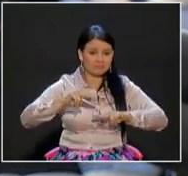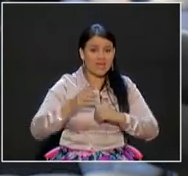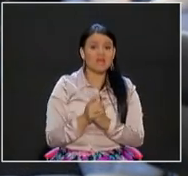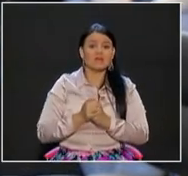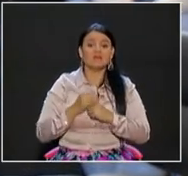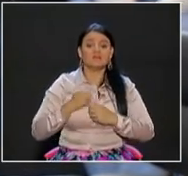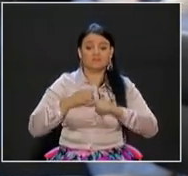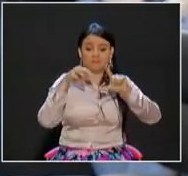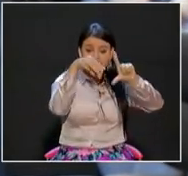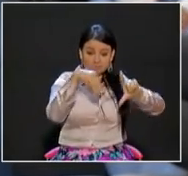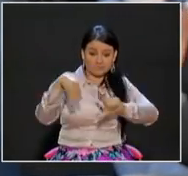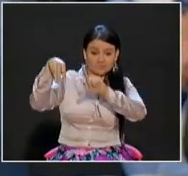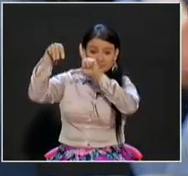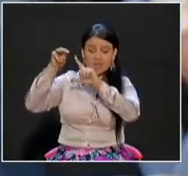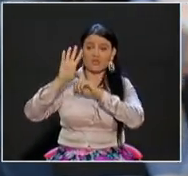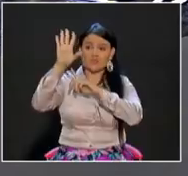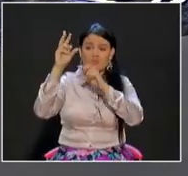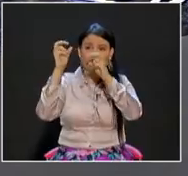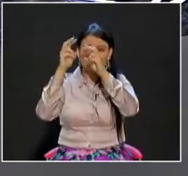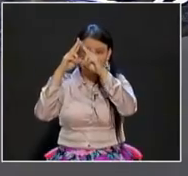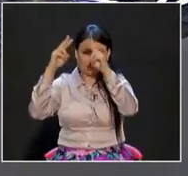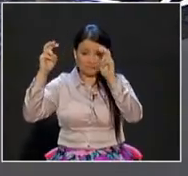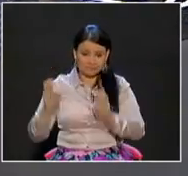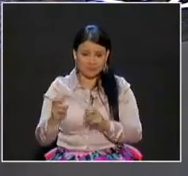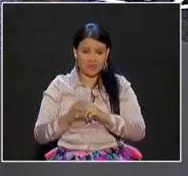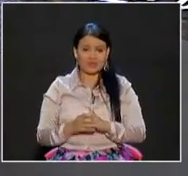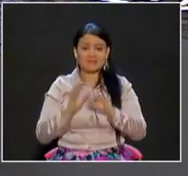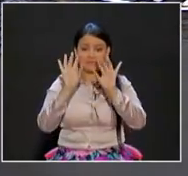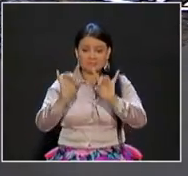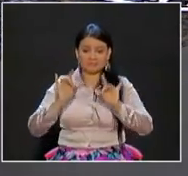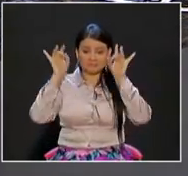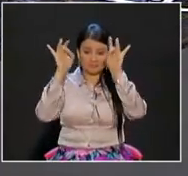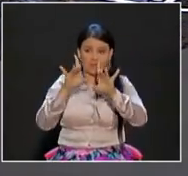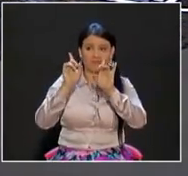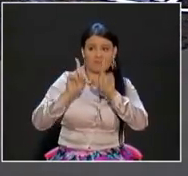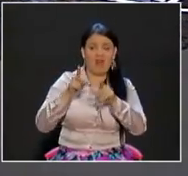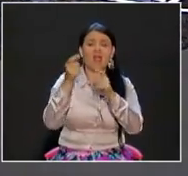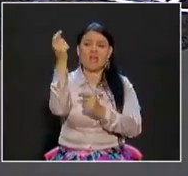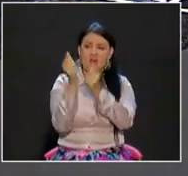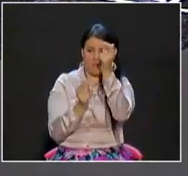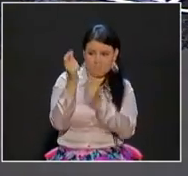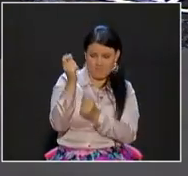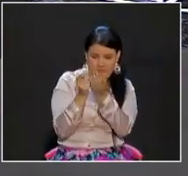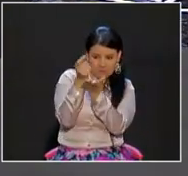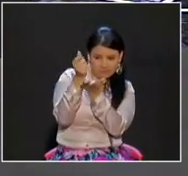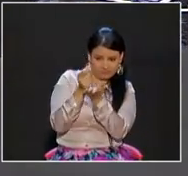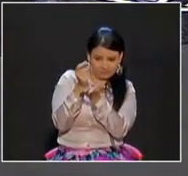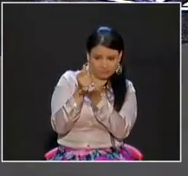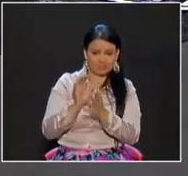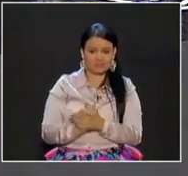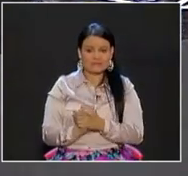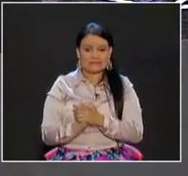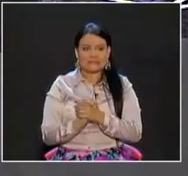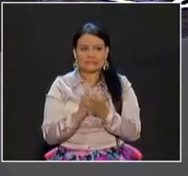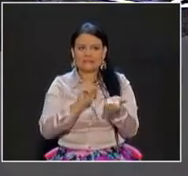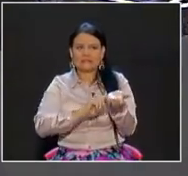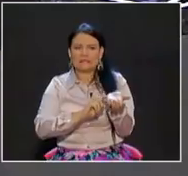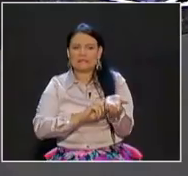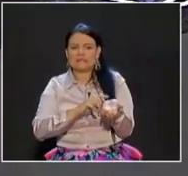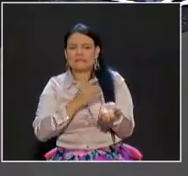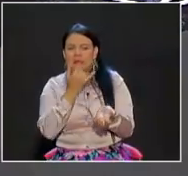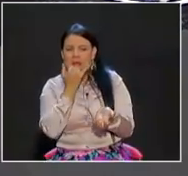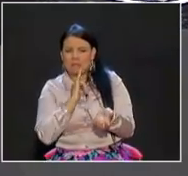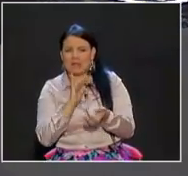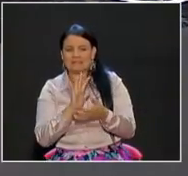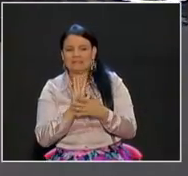en londres una maestría en pas y conflictos en australia y un defecto suelo ser impertinente muchas veces y eso puede ser un